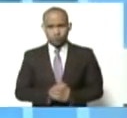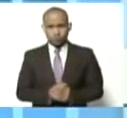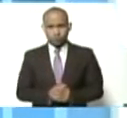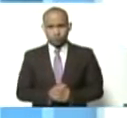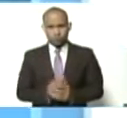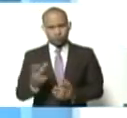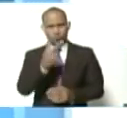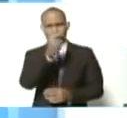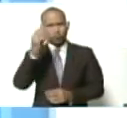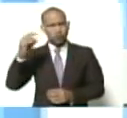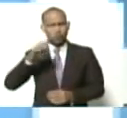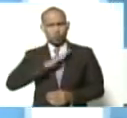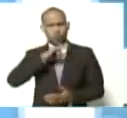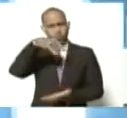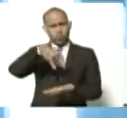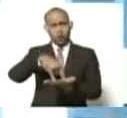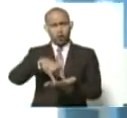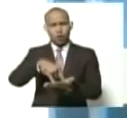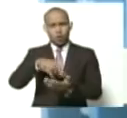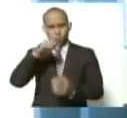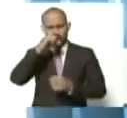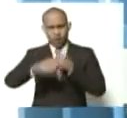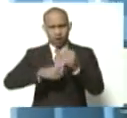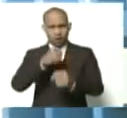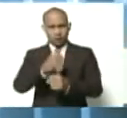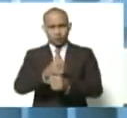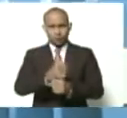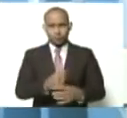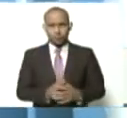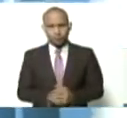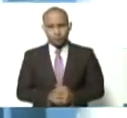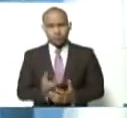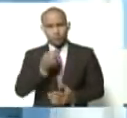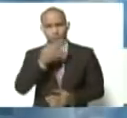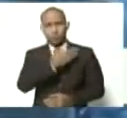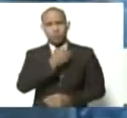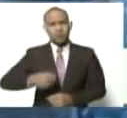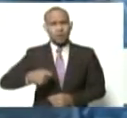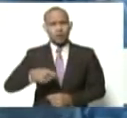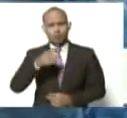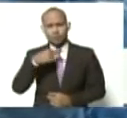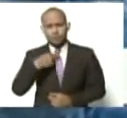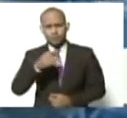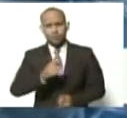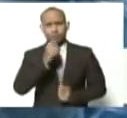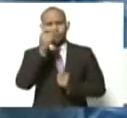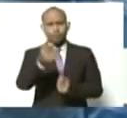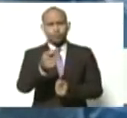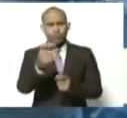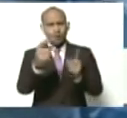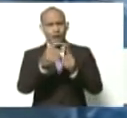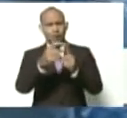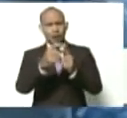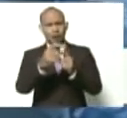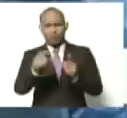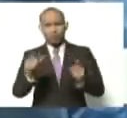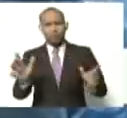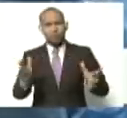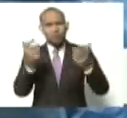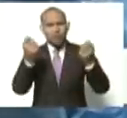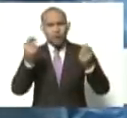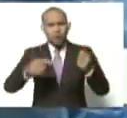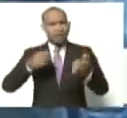Bicentenario 200. Quiero, presidente, darle la palabra porque también tenemos que destacar que este logro ha sido el resultado de